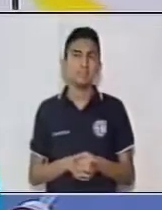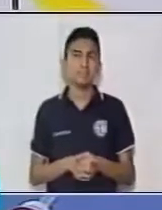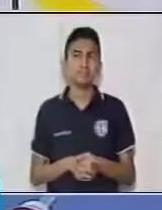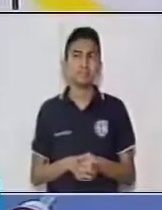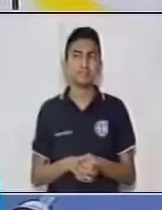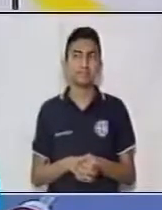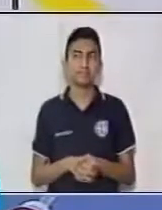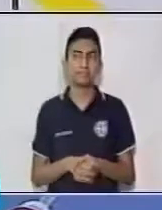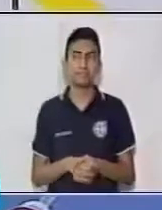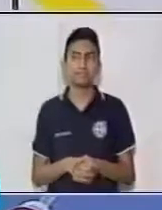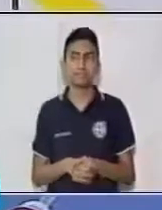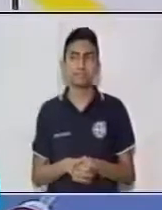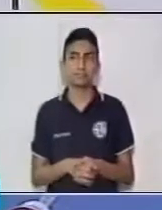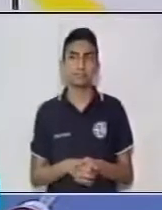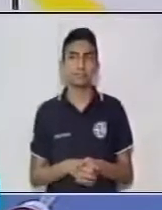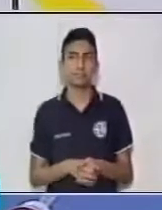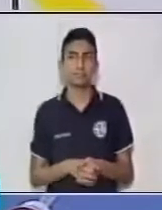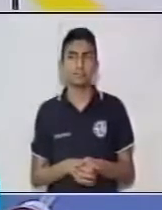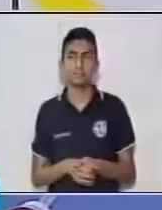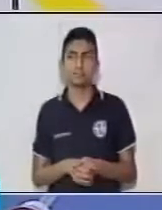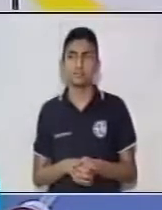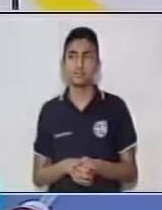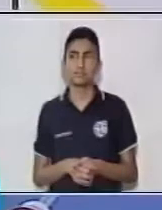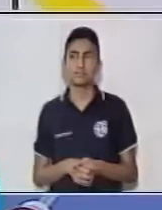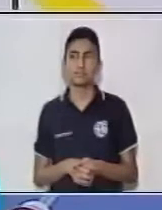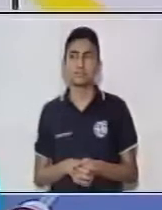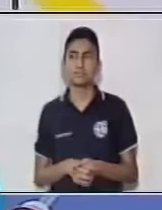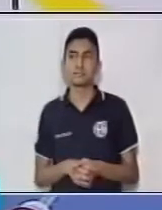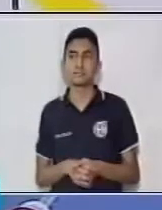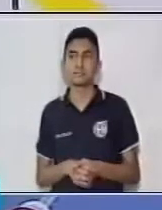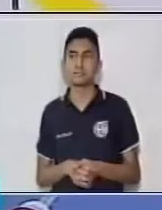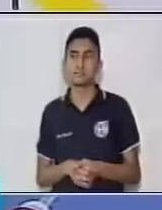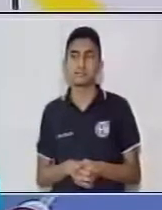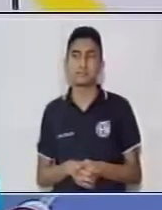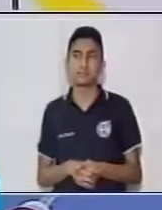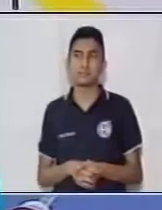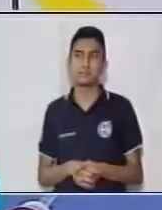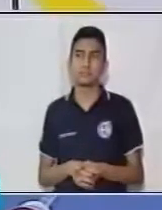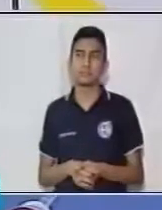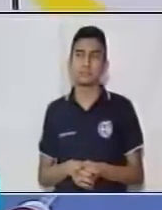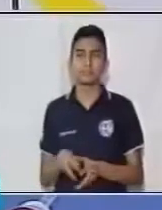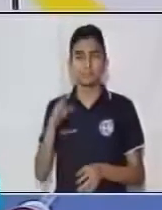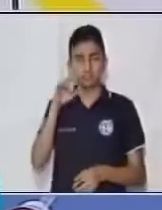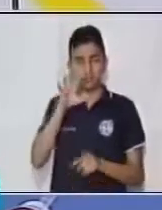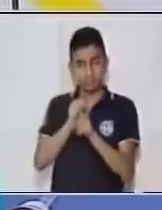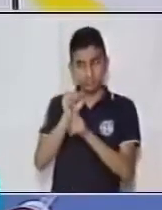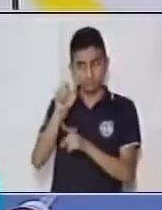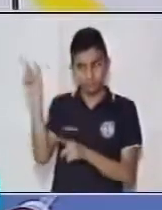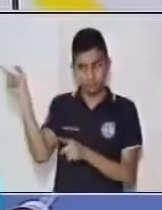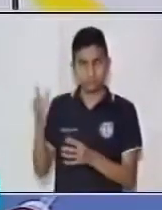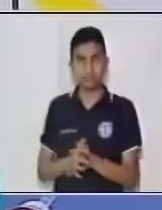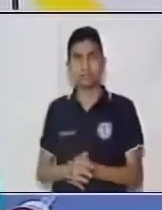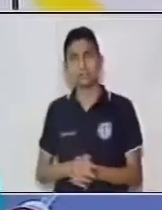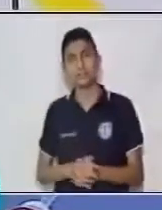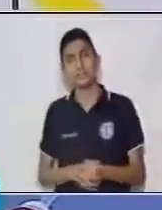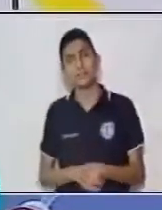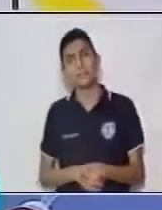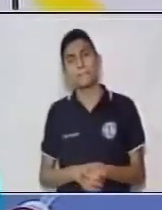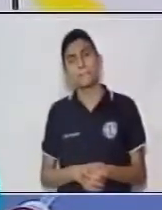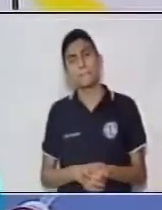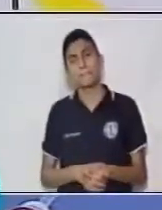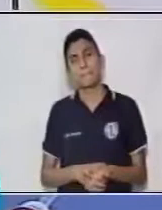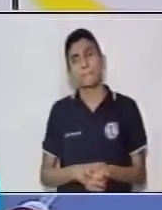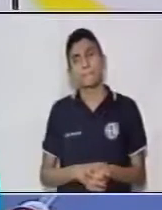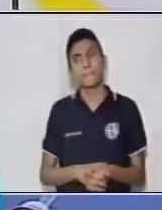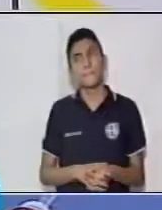con un eje vertical, o también sacar su simetría con un eje horizontal, como tú